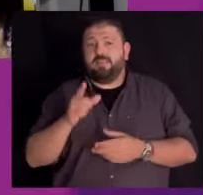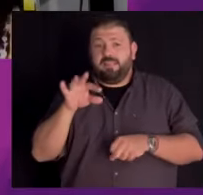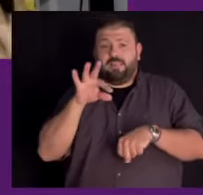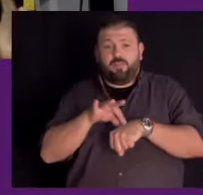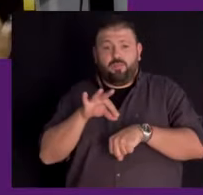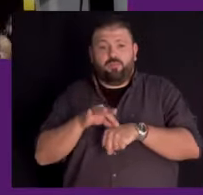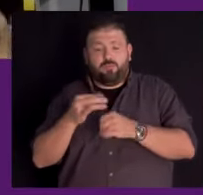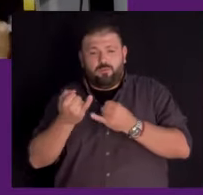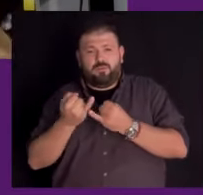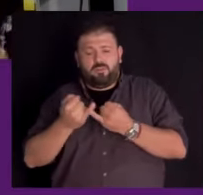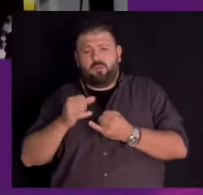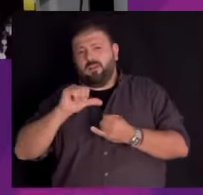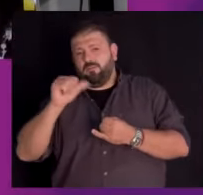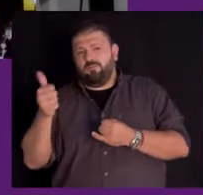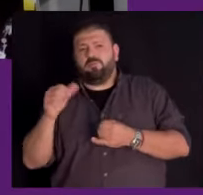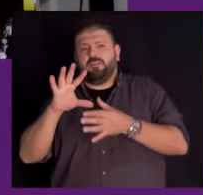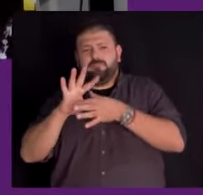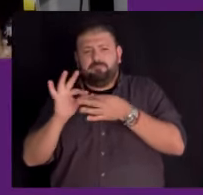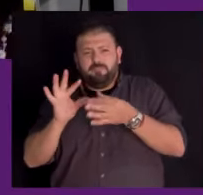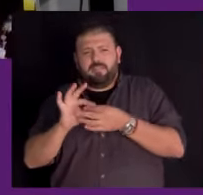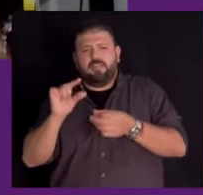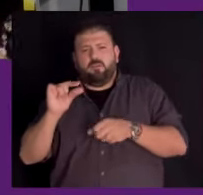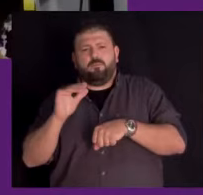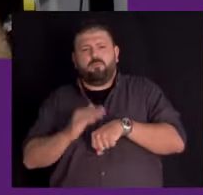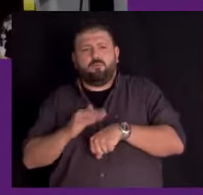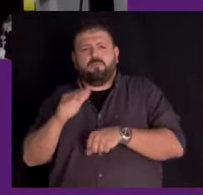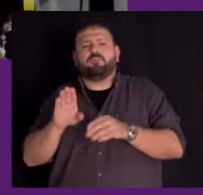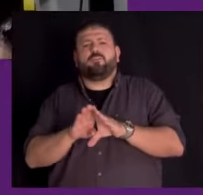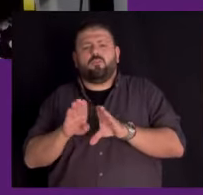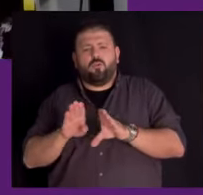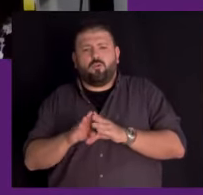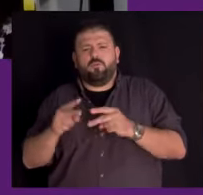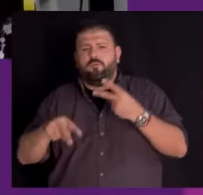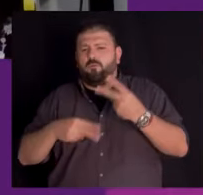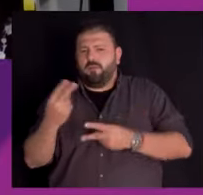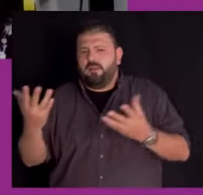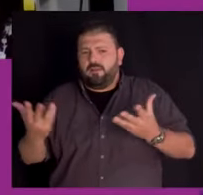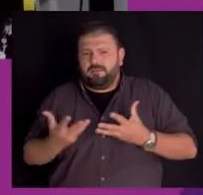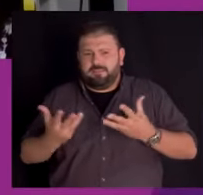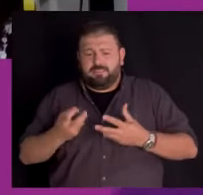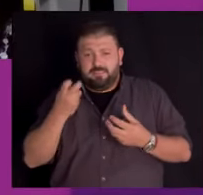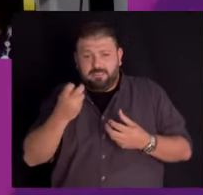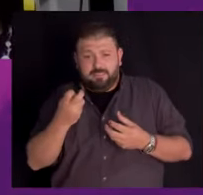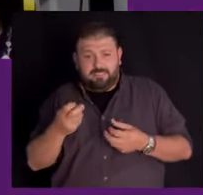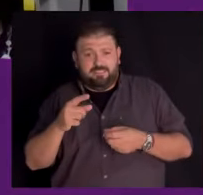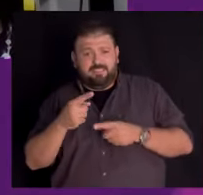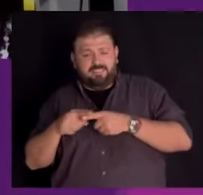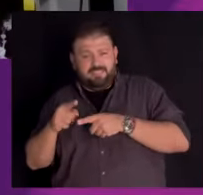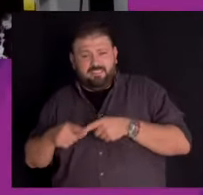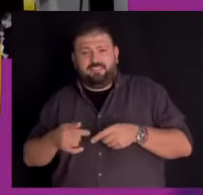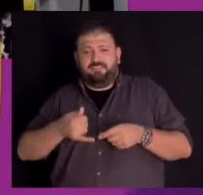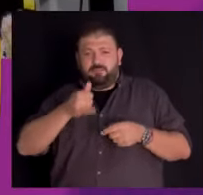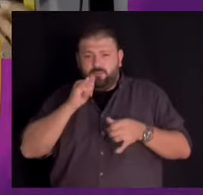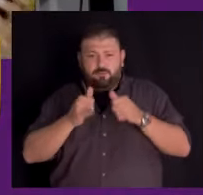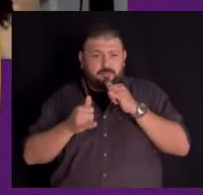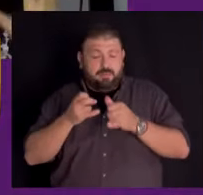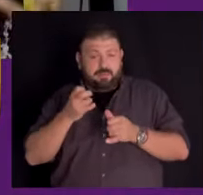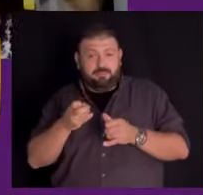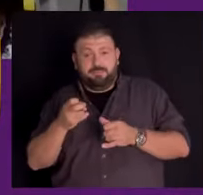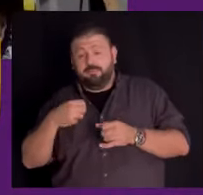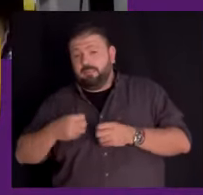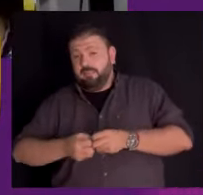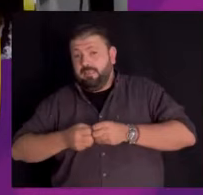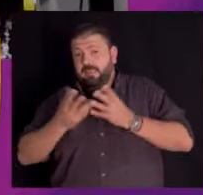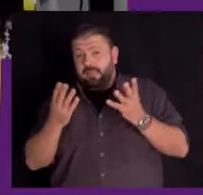pueda explicar un poco más sobre cómo va interactuando también este tipo de extractos, y entonces, ¿por qué